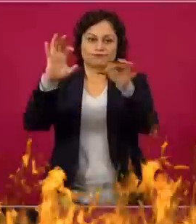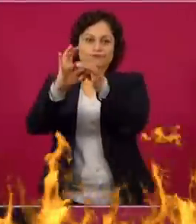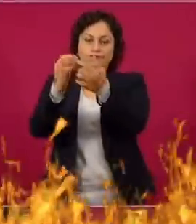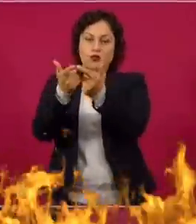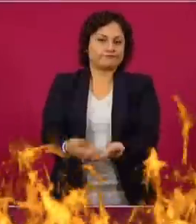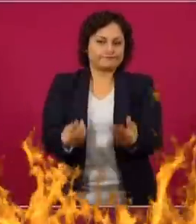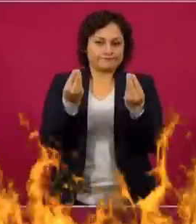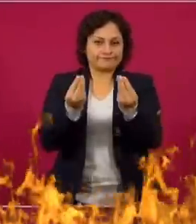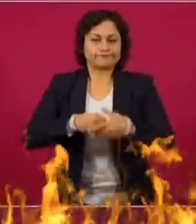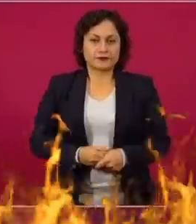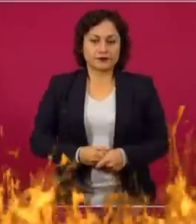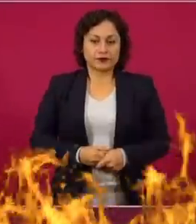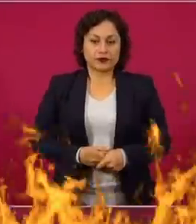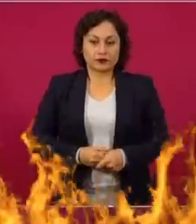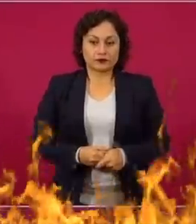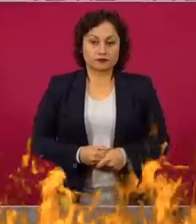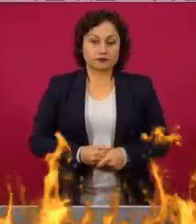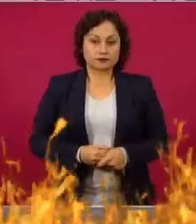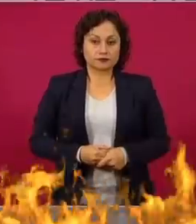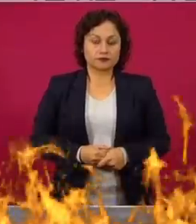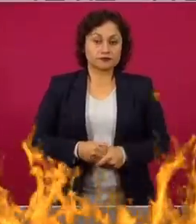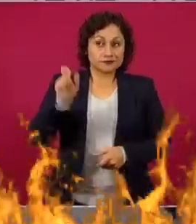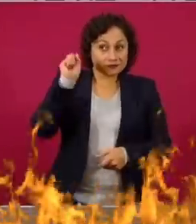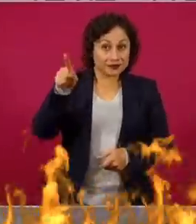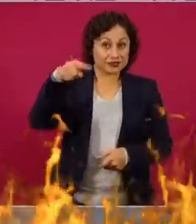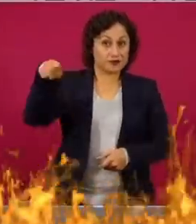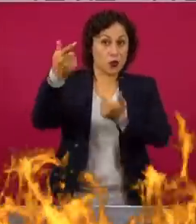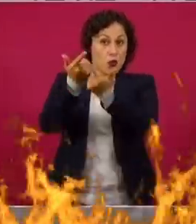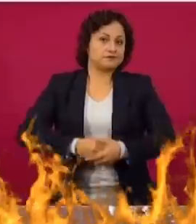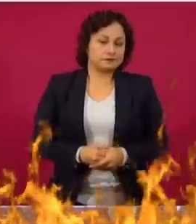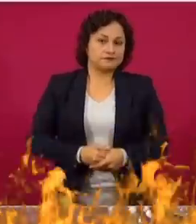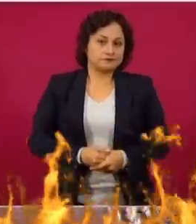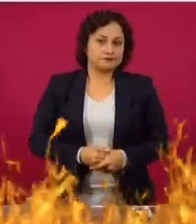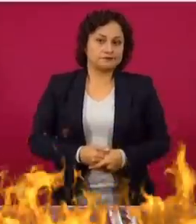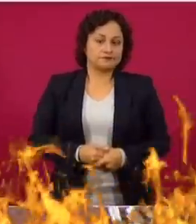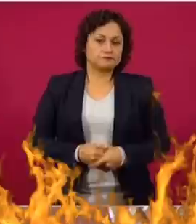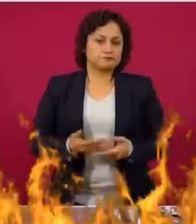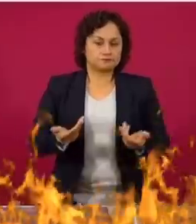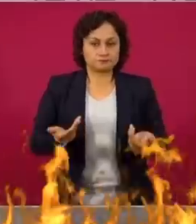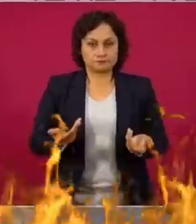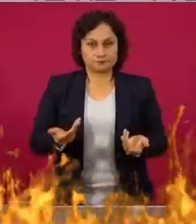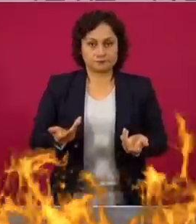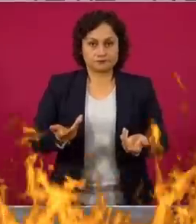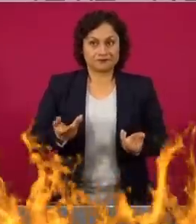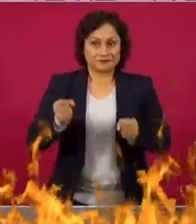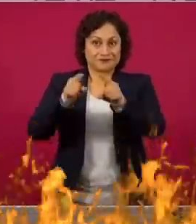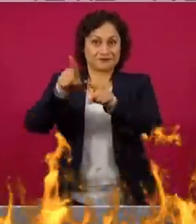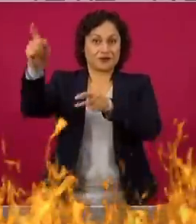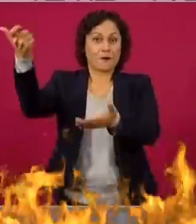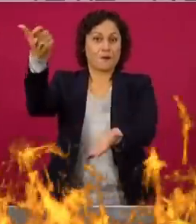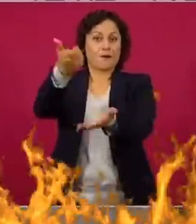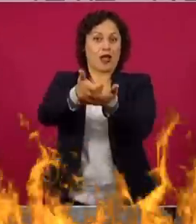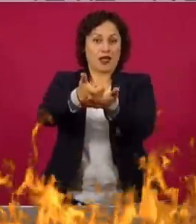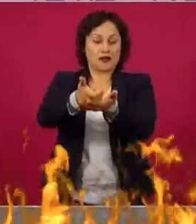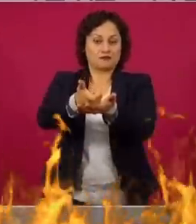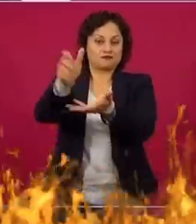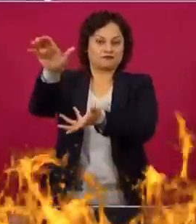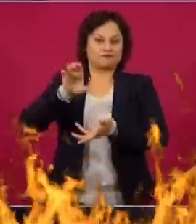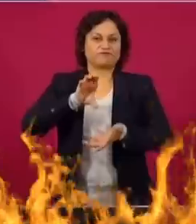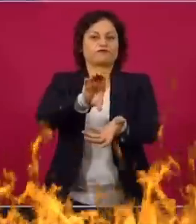político y económico. Son un grupo de golpeadores que les pagan todo eso porque